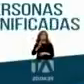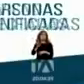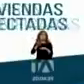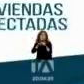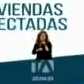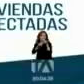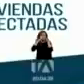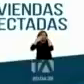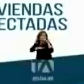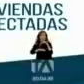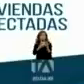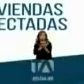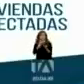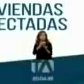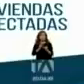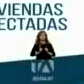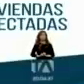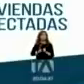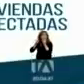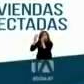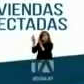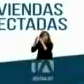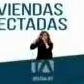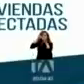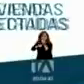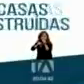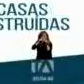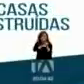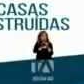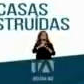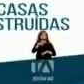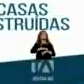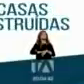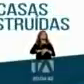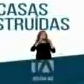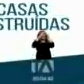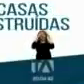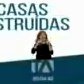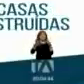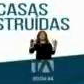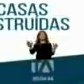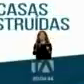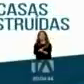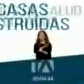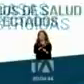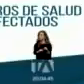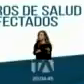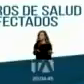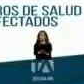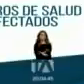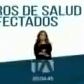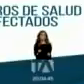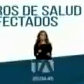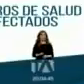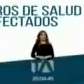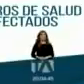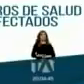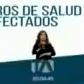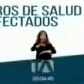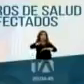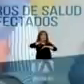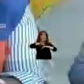damnificadas, 1.863 viviendas afectadas, 24 casas completamente destruidas y 3 centros de